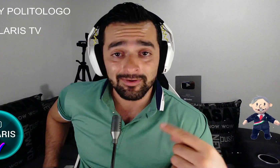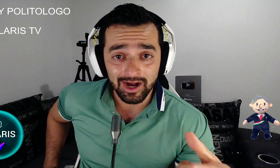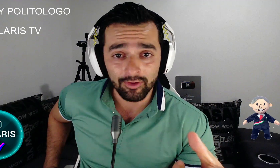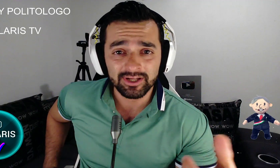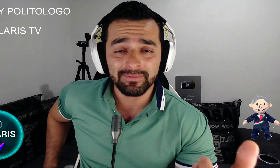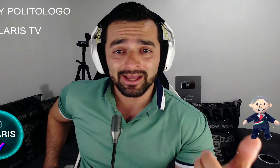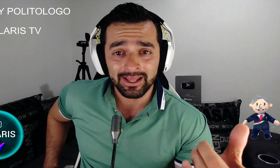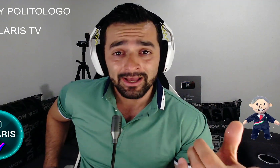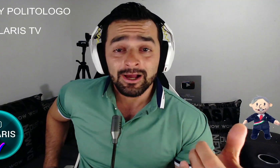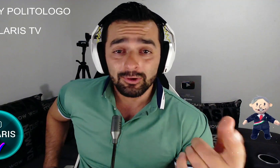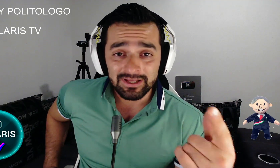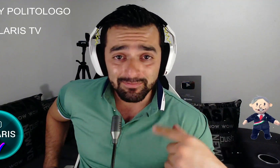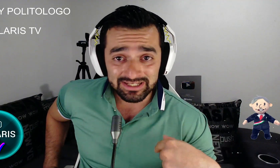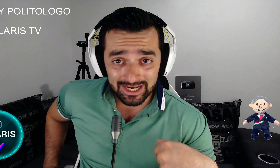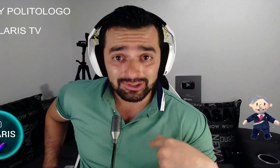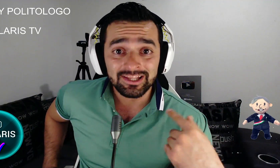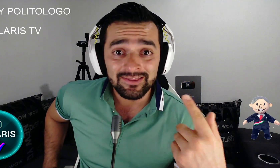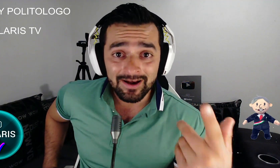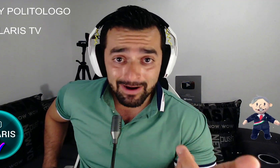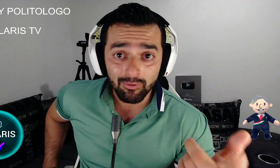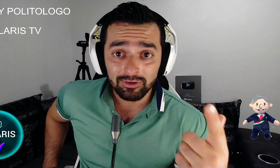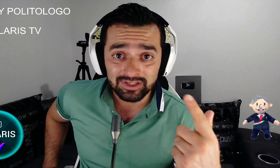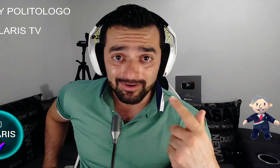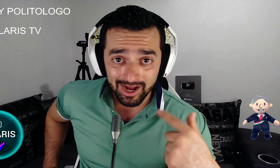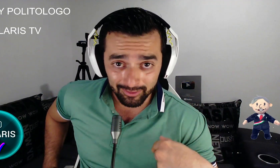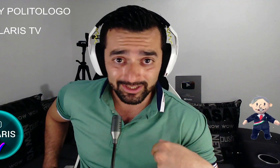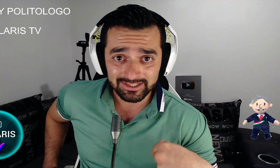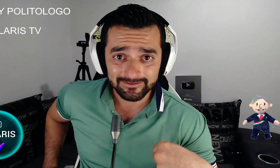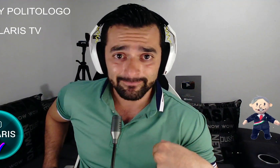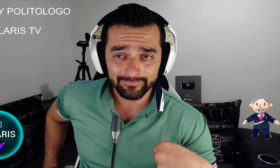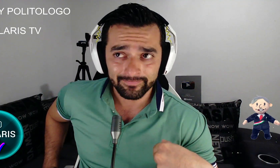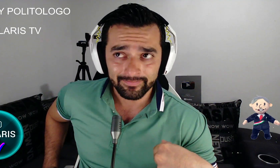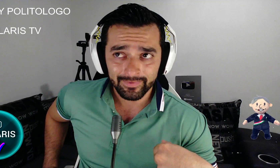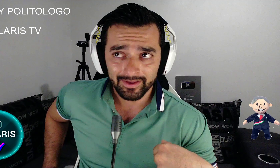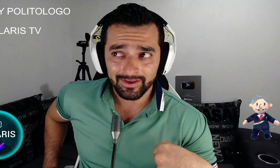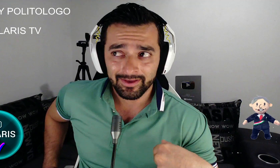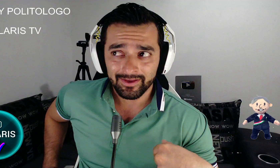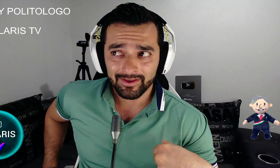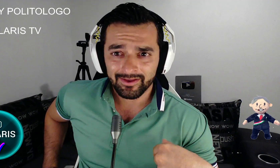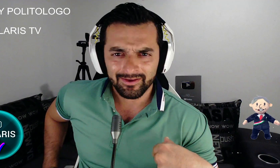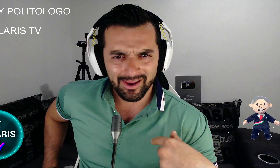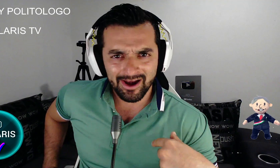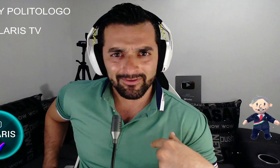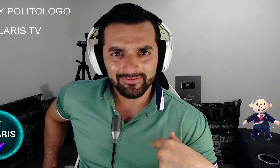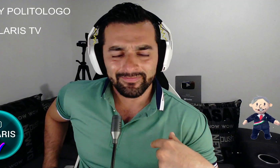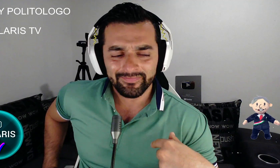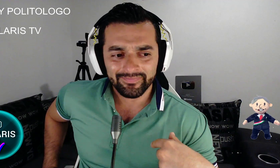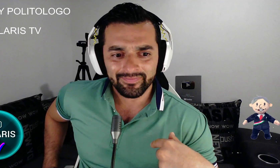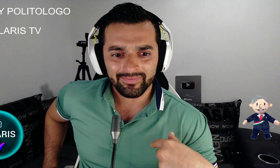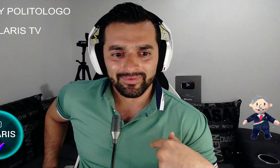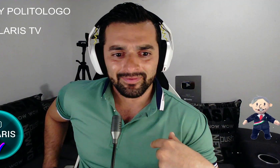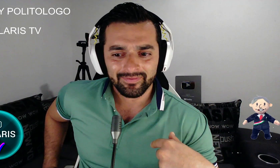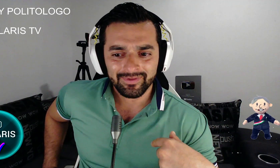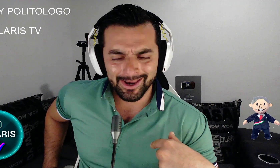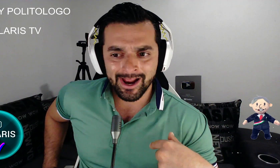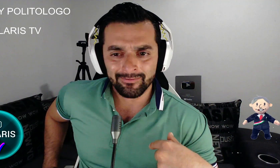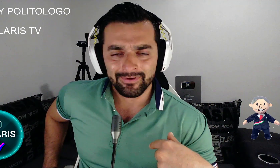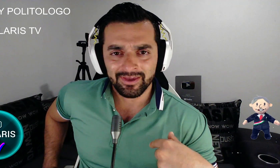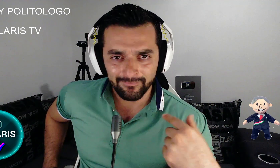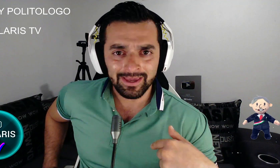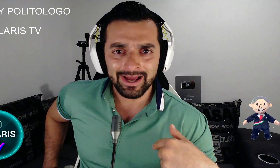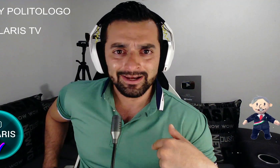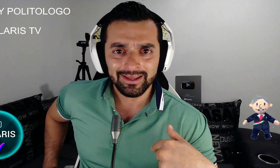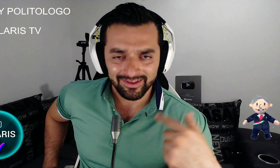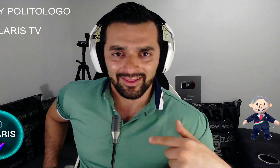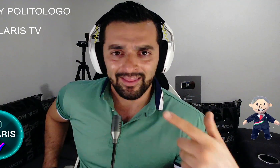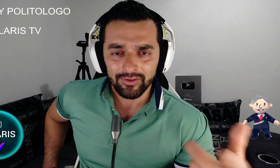de los trabajadores para que los empresarios le den trabajo a los trabajadores Es raro no raro